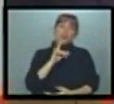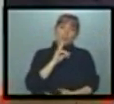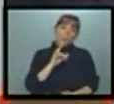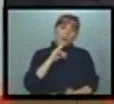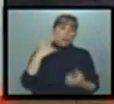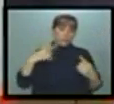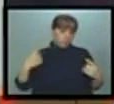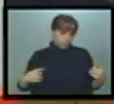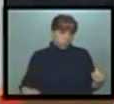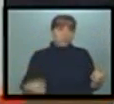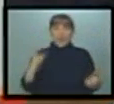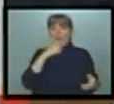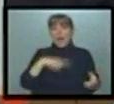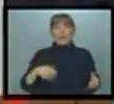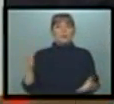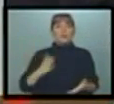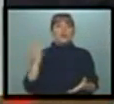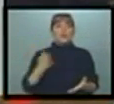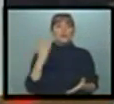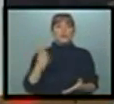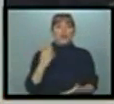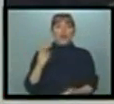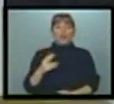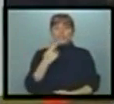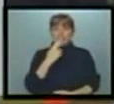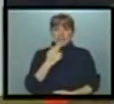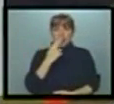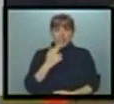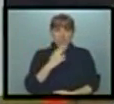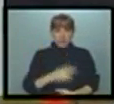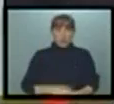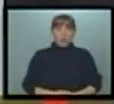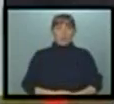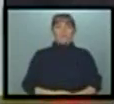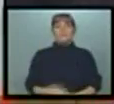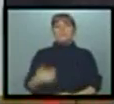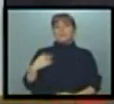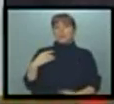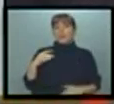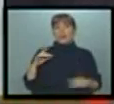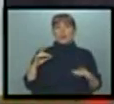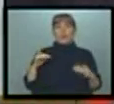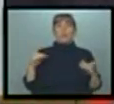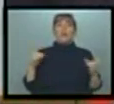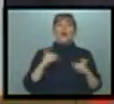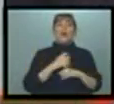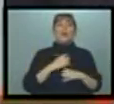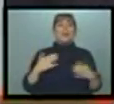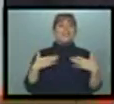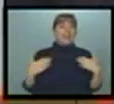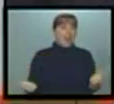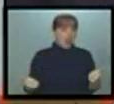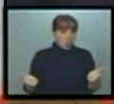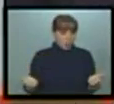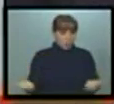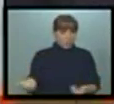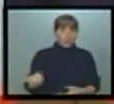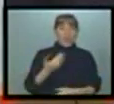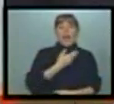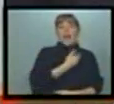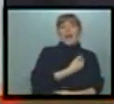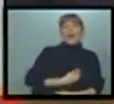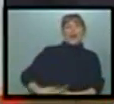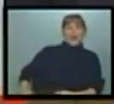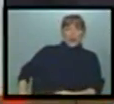provincias productoras. Hay una cuestión, el impacto en la salud pública. El gobierno está destinando